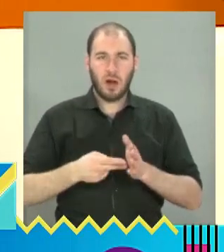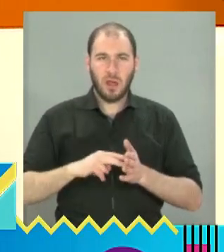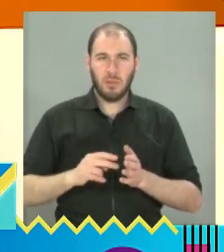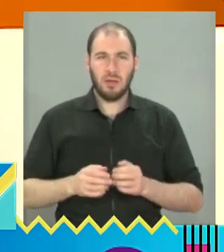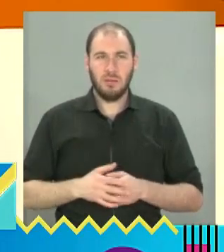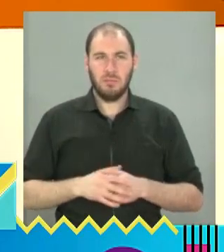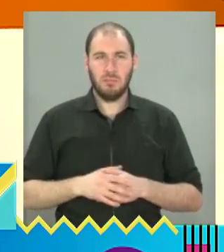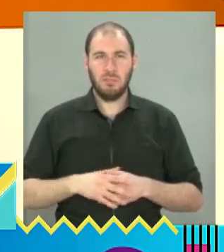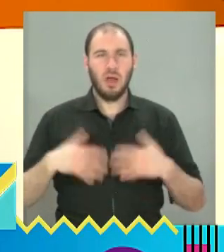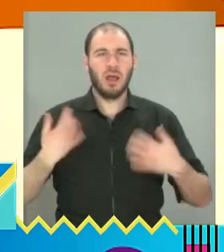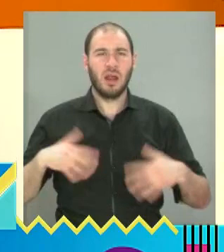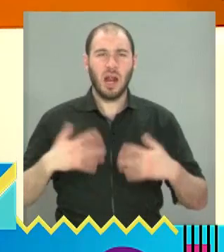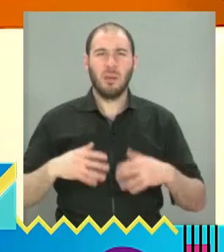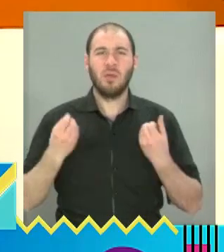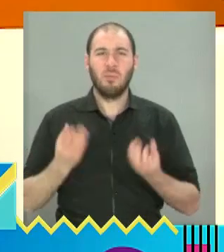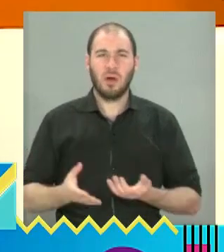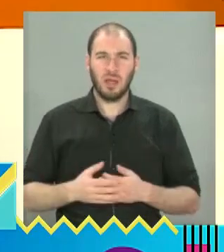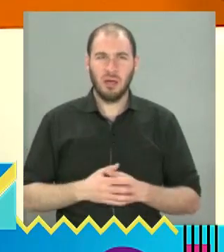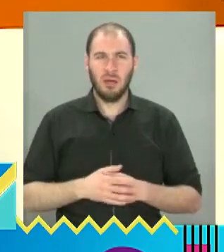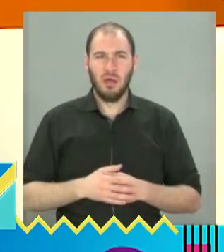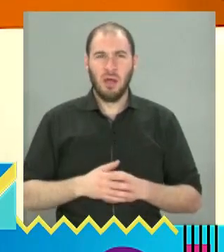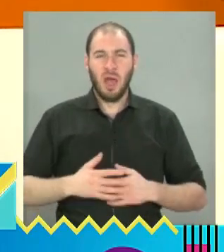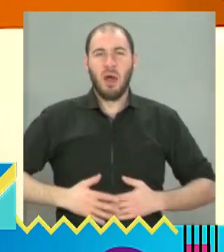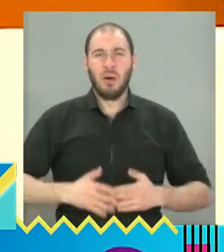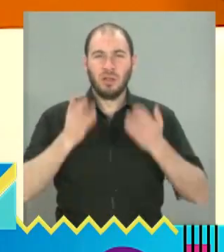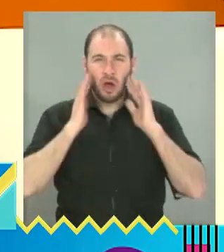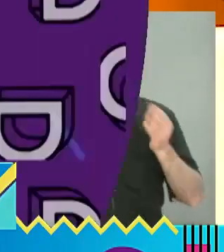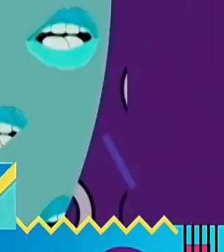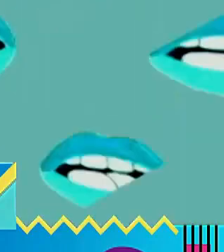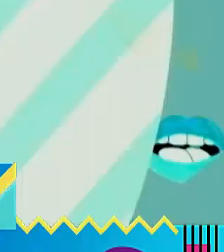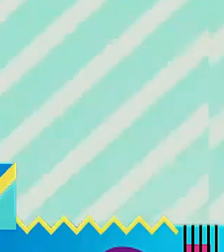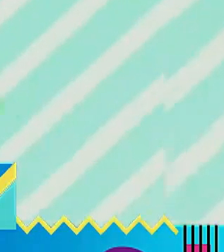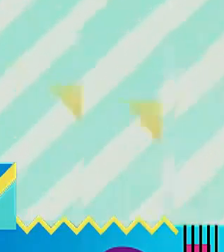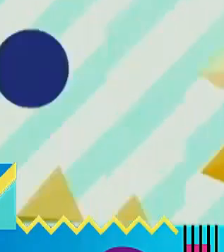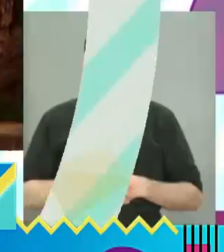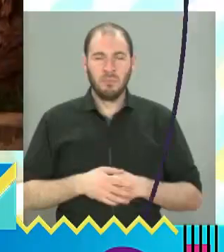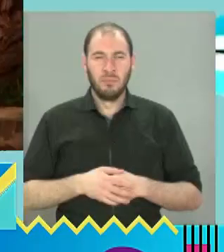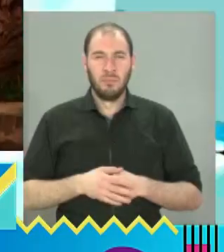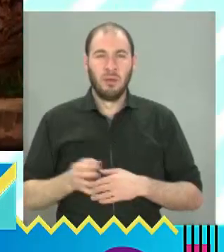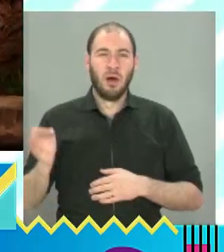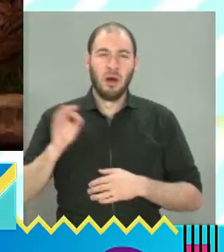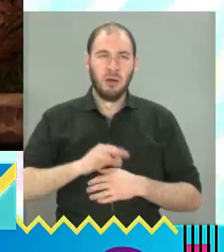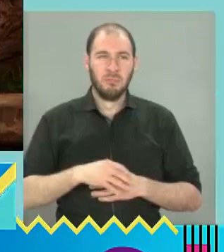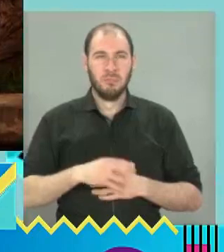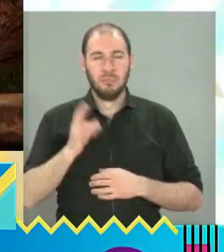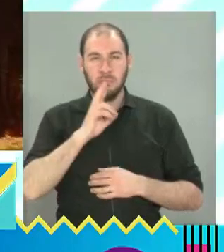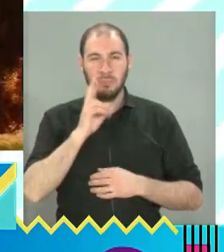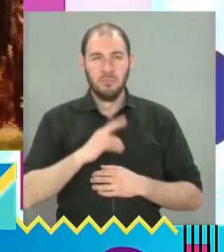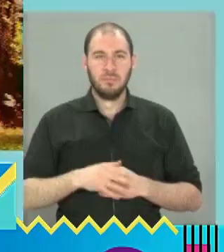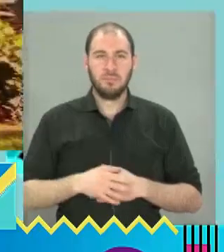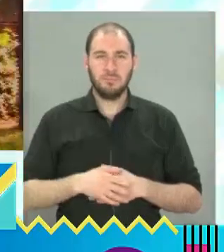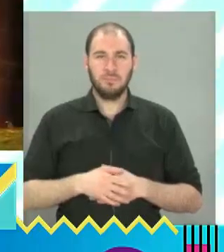problemática que urge porque estamos teniendo muchos embarazos adolescentes o chicas que